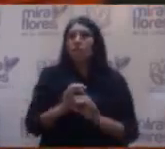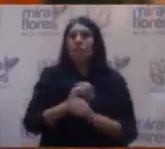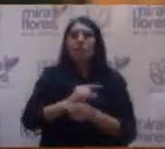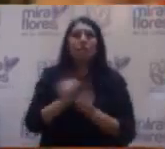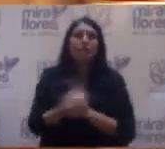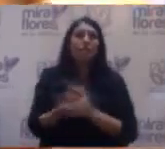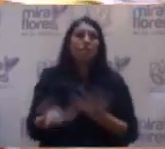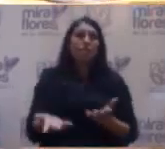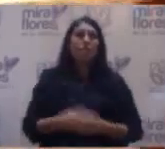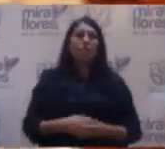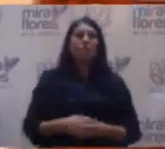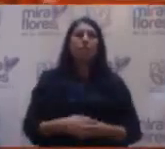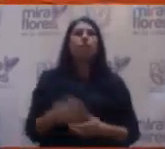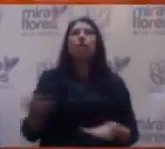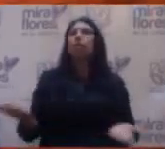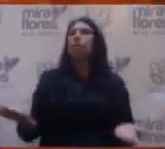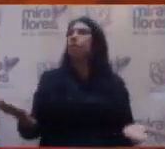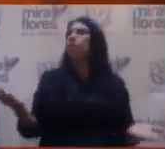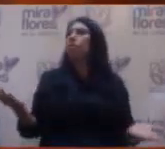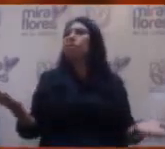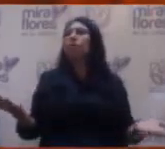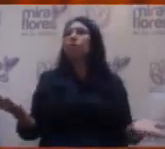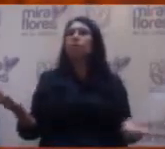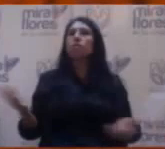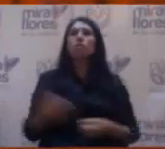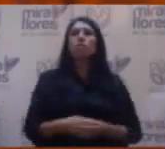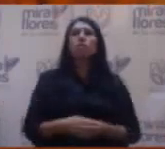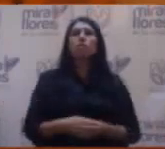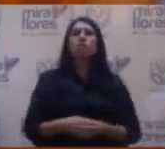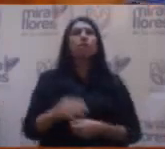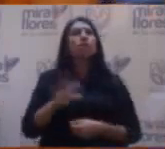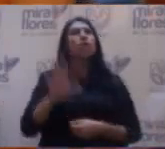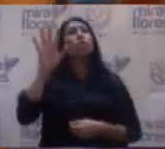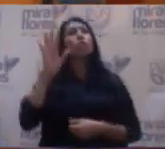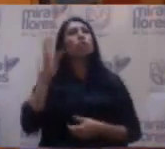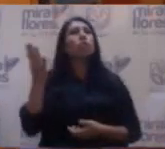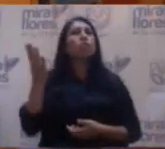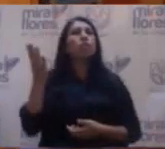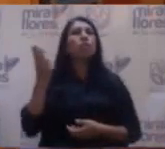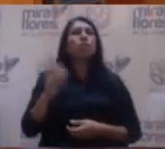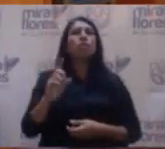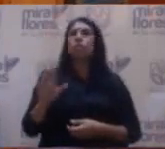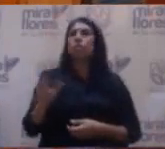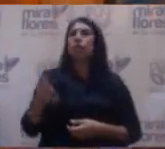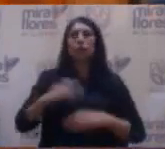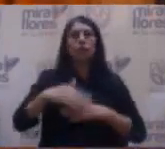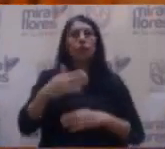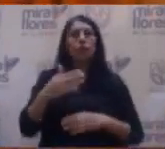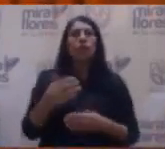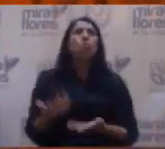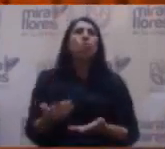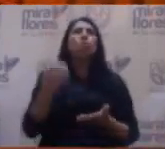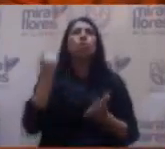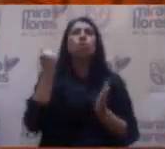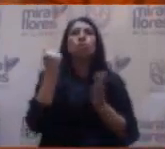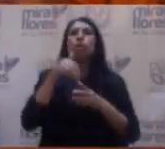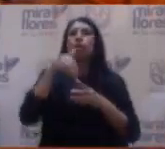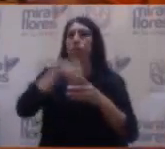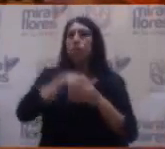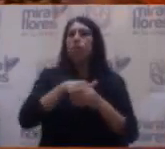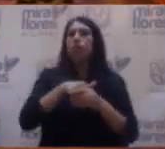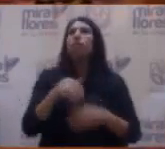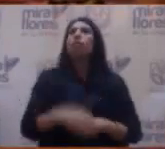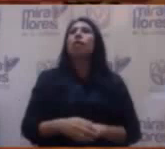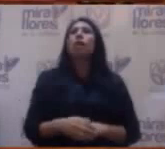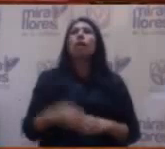bien, ¿alguna otra intervención en mesa? Ofrecemos el uso de la palabra. Si no hay intervenciones, procederemos a votar. Aquellos miembros del Consejo que estén a favor